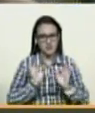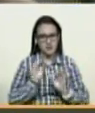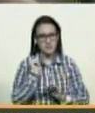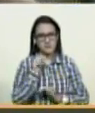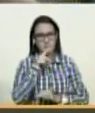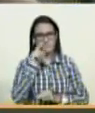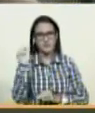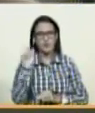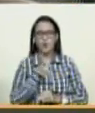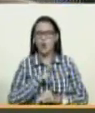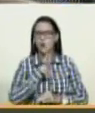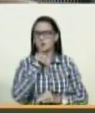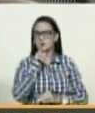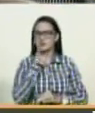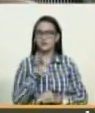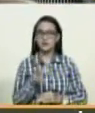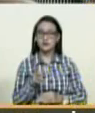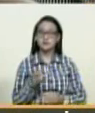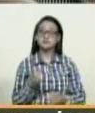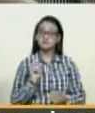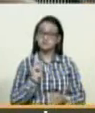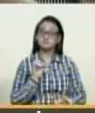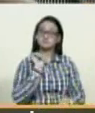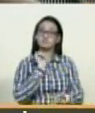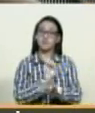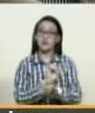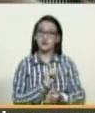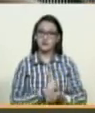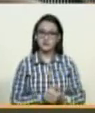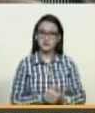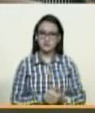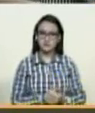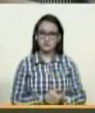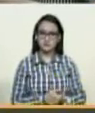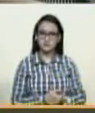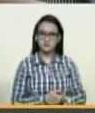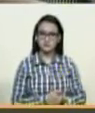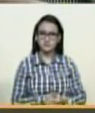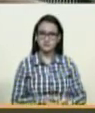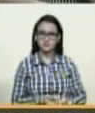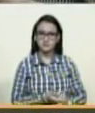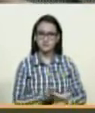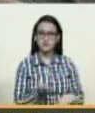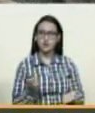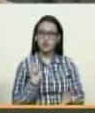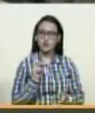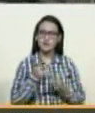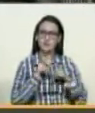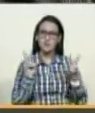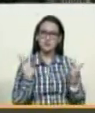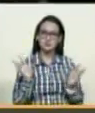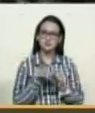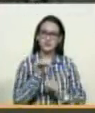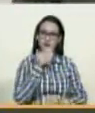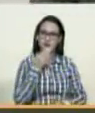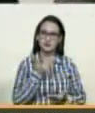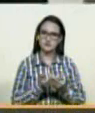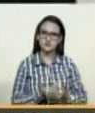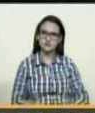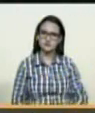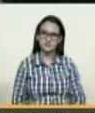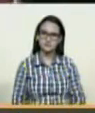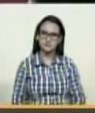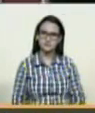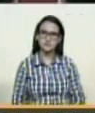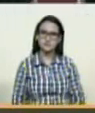gran horrible acto ante la justicia y que pueda el país estar en paz muchas gracias escuchaban palabras